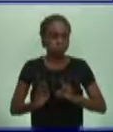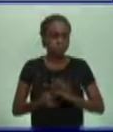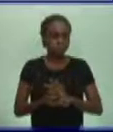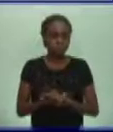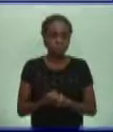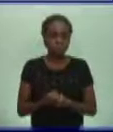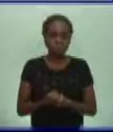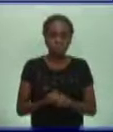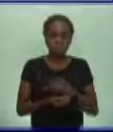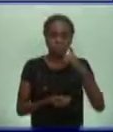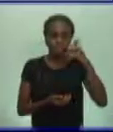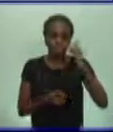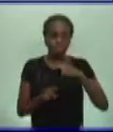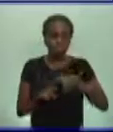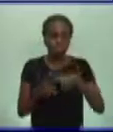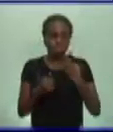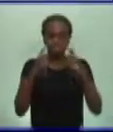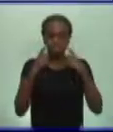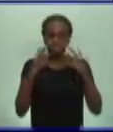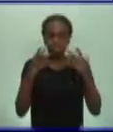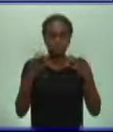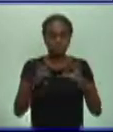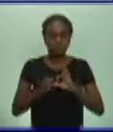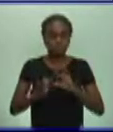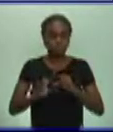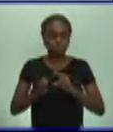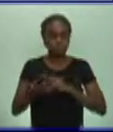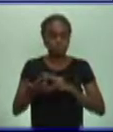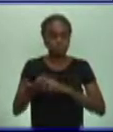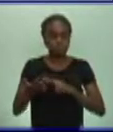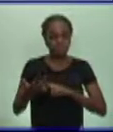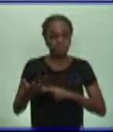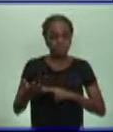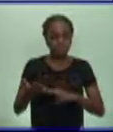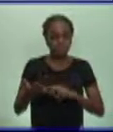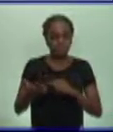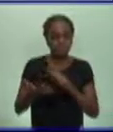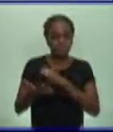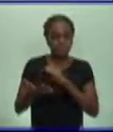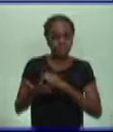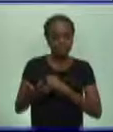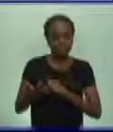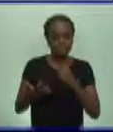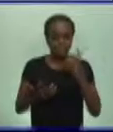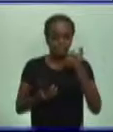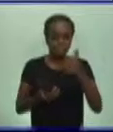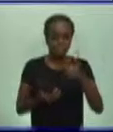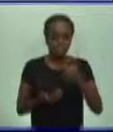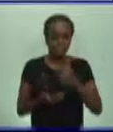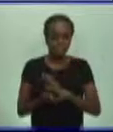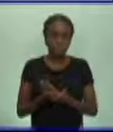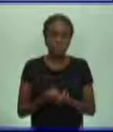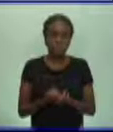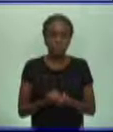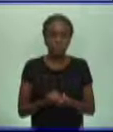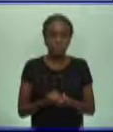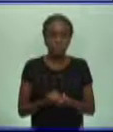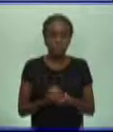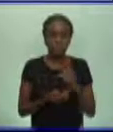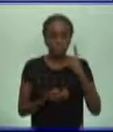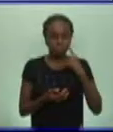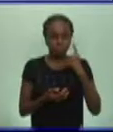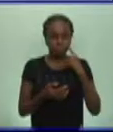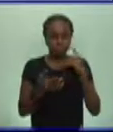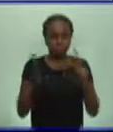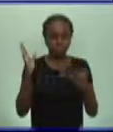Sí, porque es importante escribir correctamente. Vamos a verla